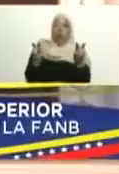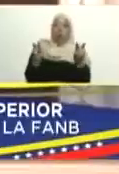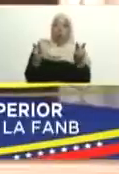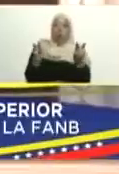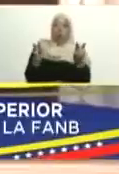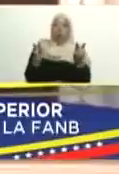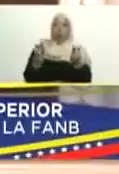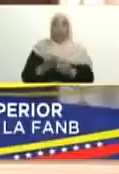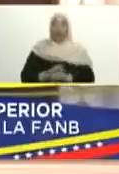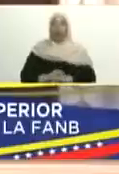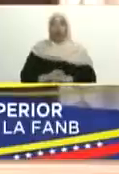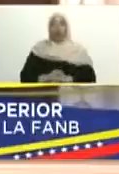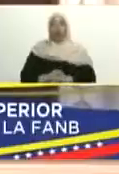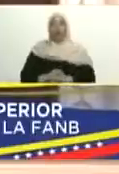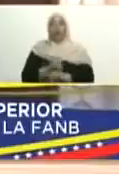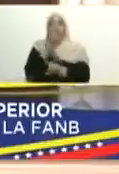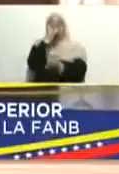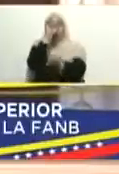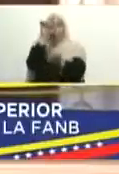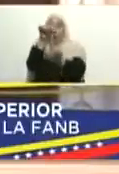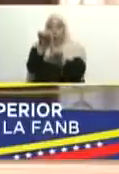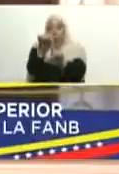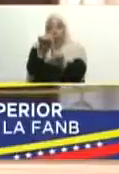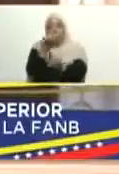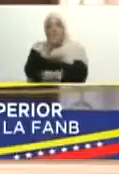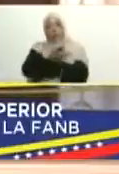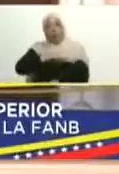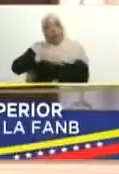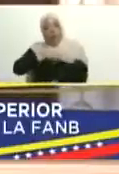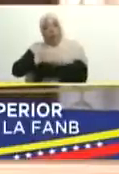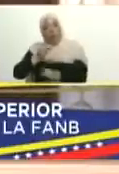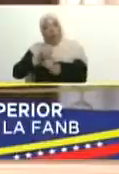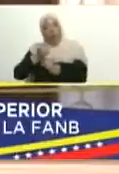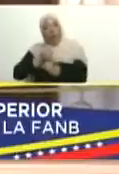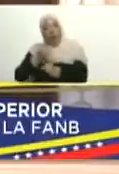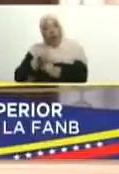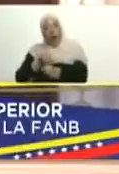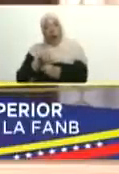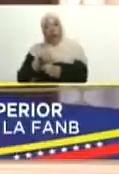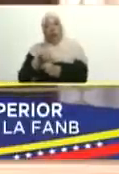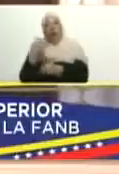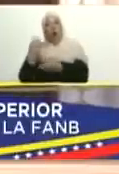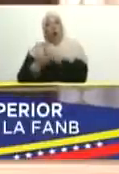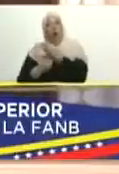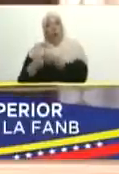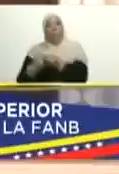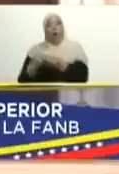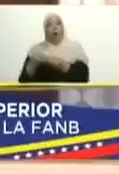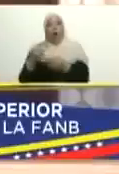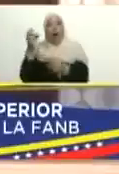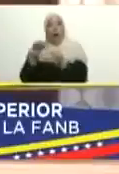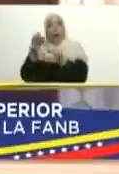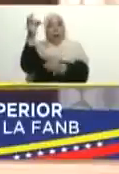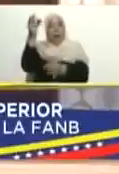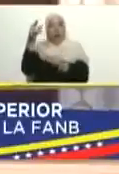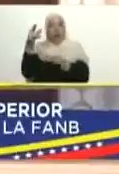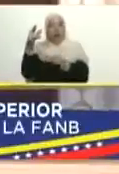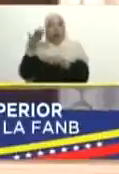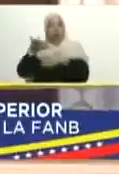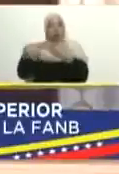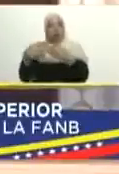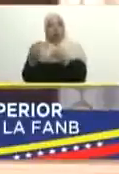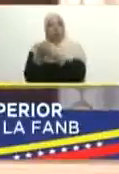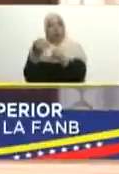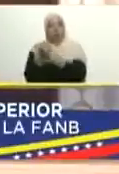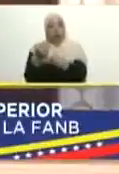visión, las orientaciones. La clave del éxito es el liderazgo colectivo, el liderazgo